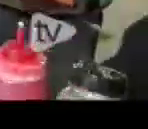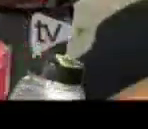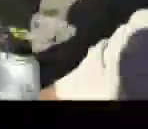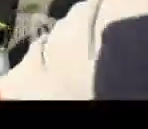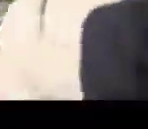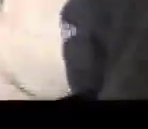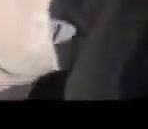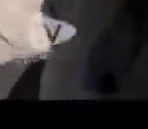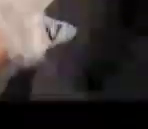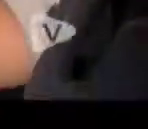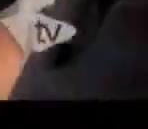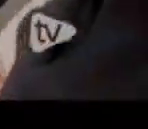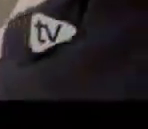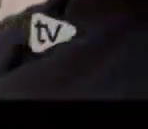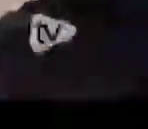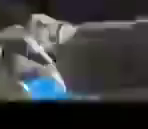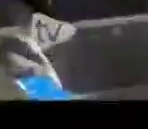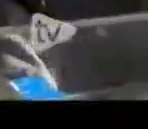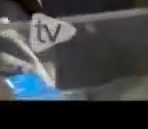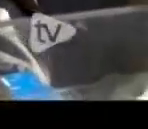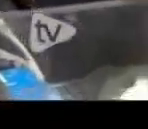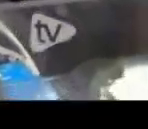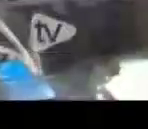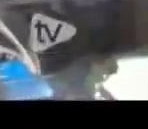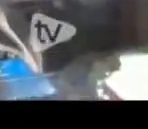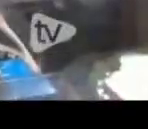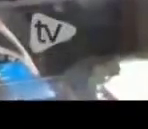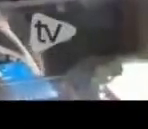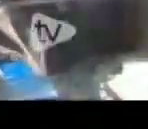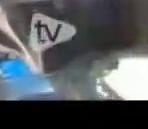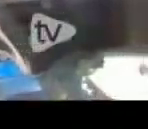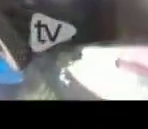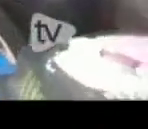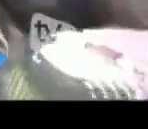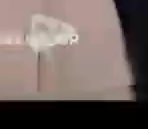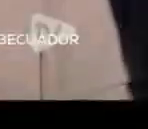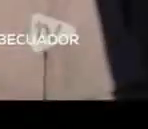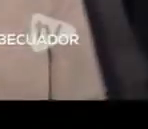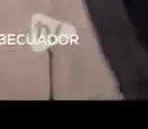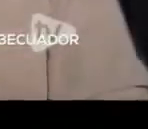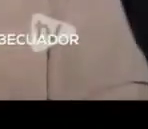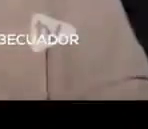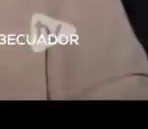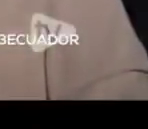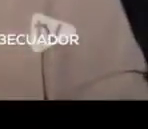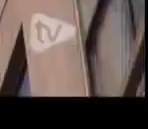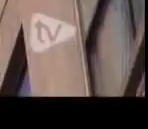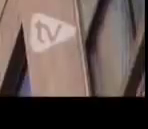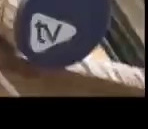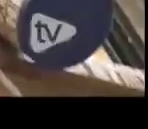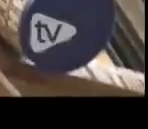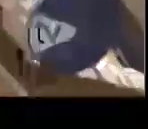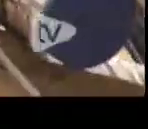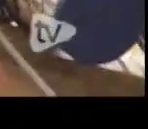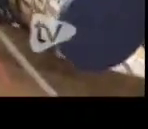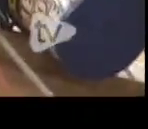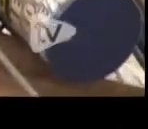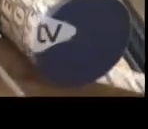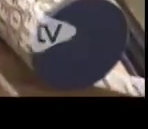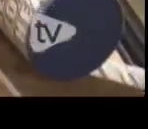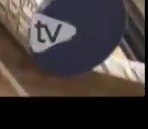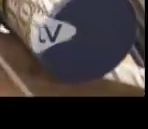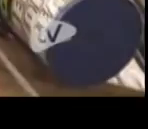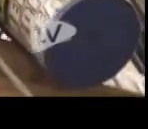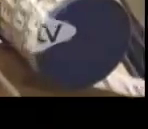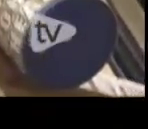Otros vendiendo el sabor de nuestra tierra. ¿Cuál es el secreto de tu milla ahora? Oh, el secreto, la guayaba. Entérate qué labores hacen